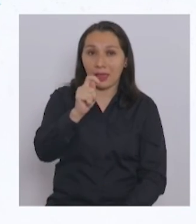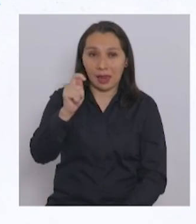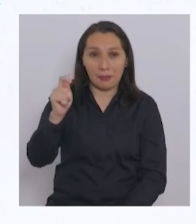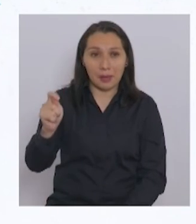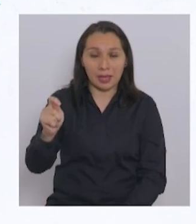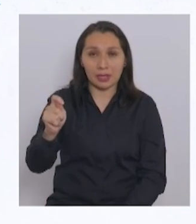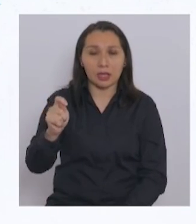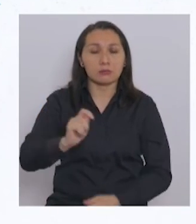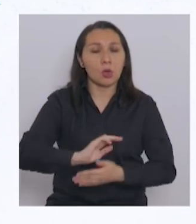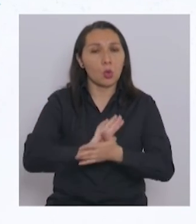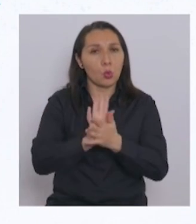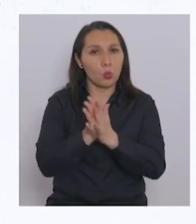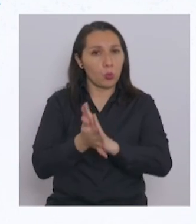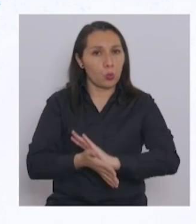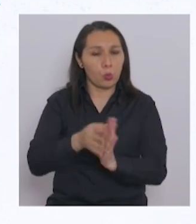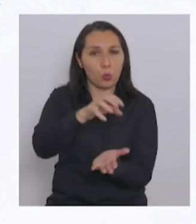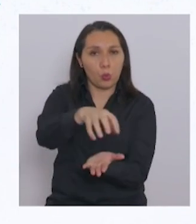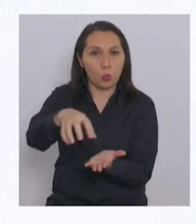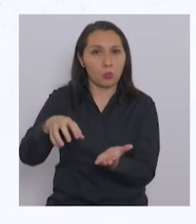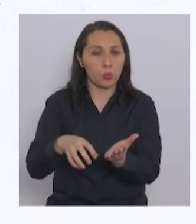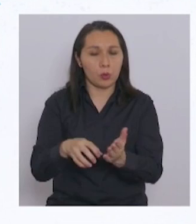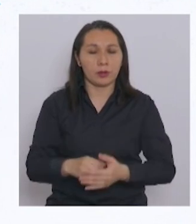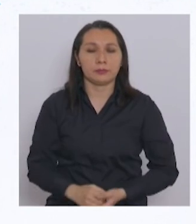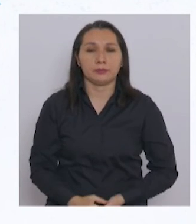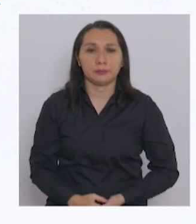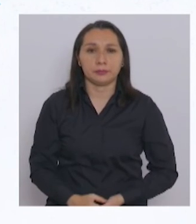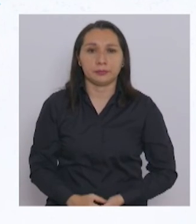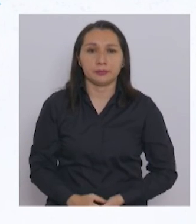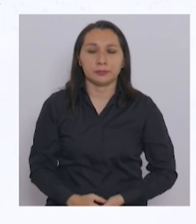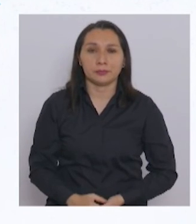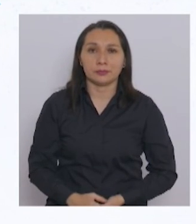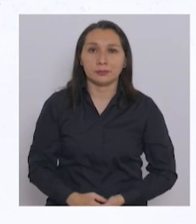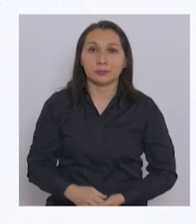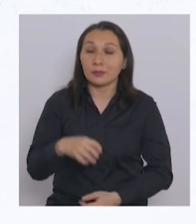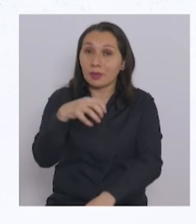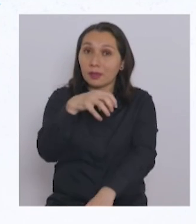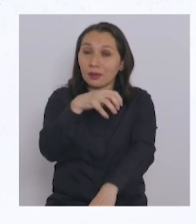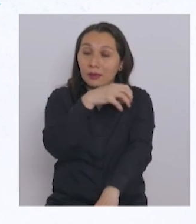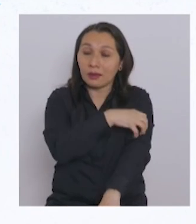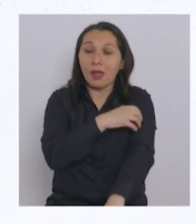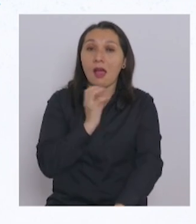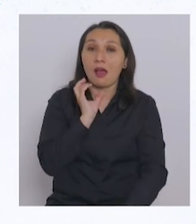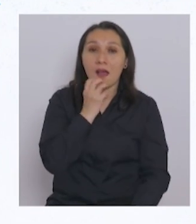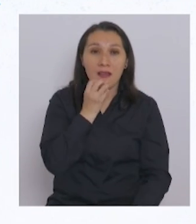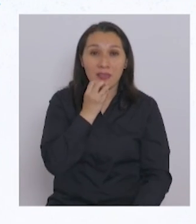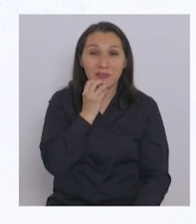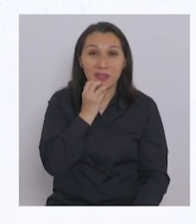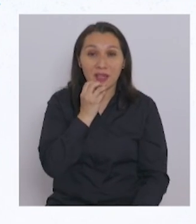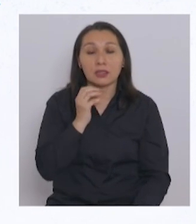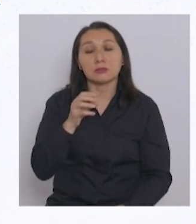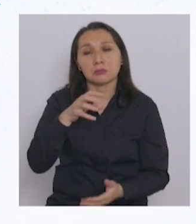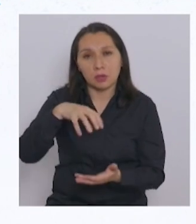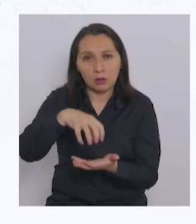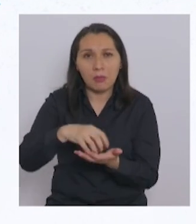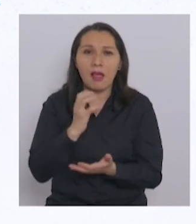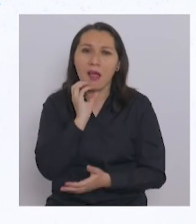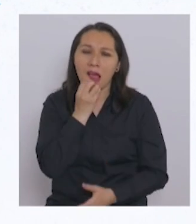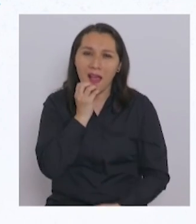Tarapacá, todas las comunas. En la región de Antofagasta,